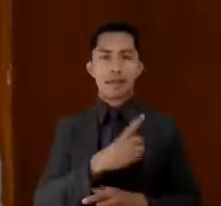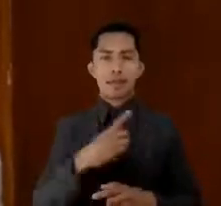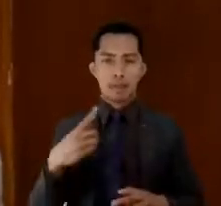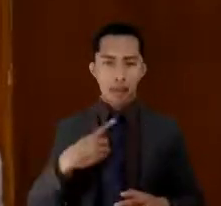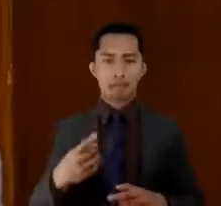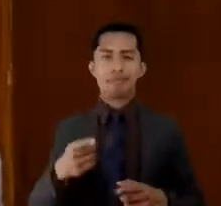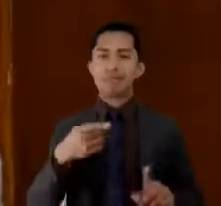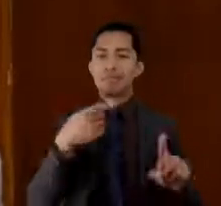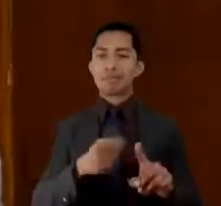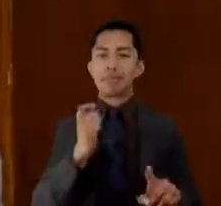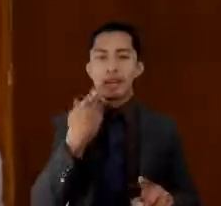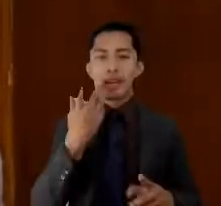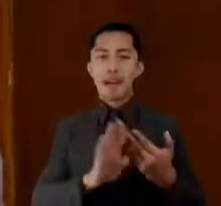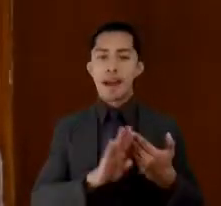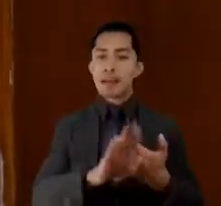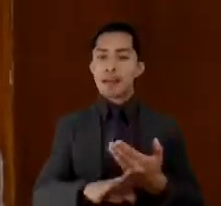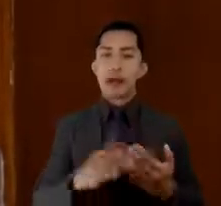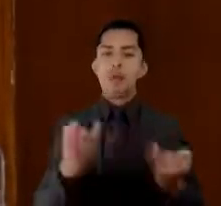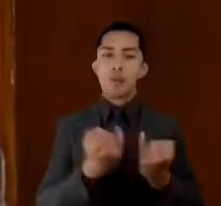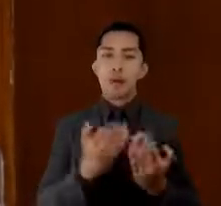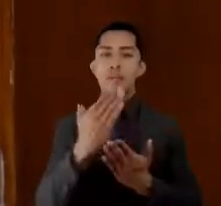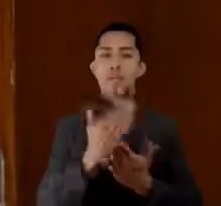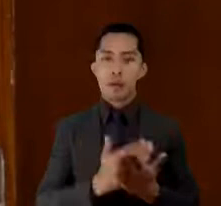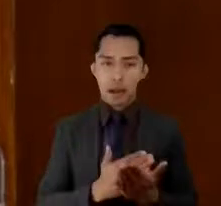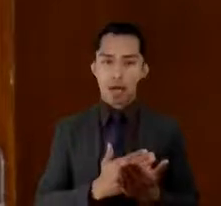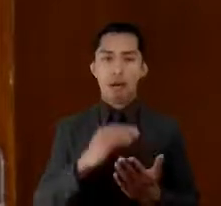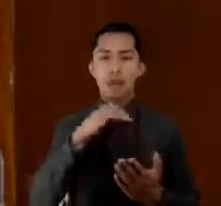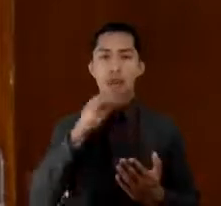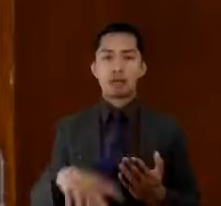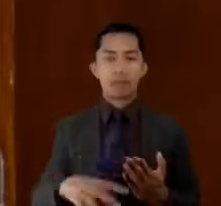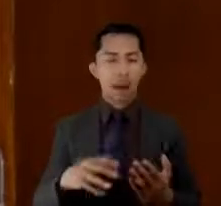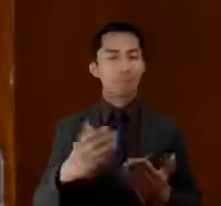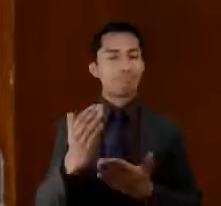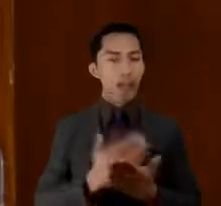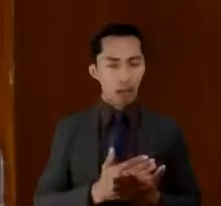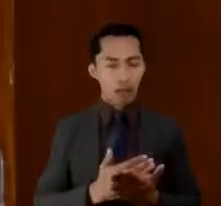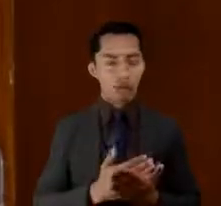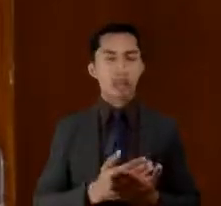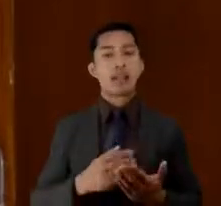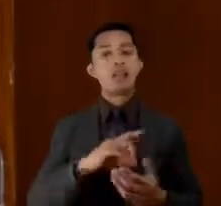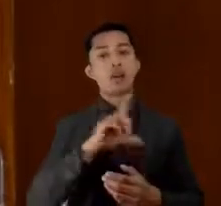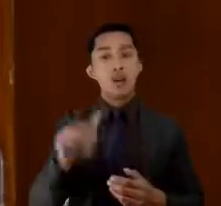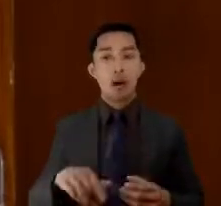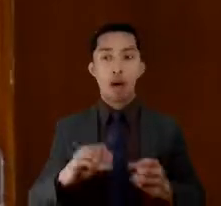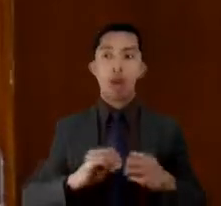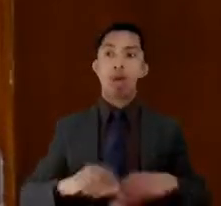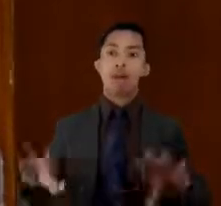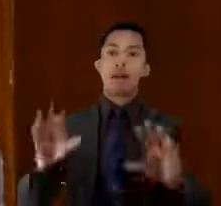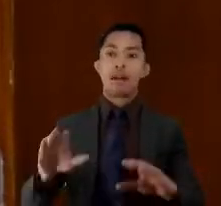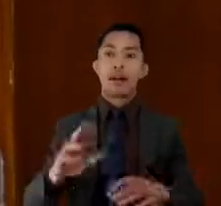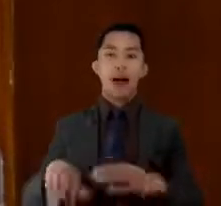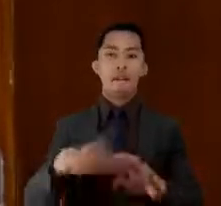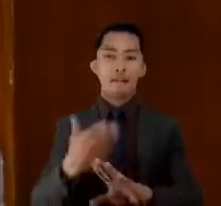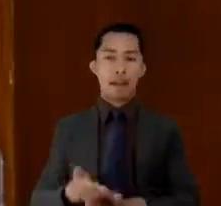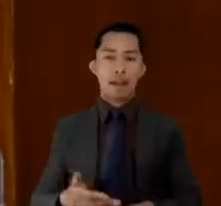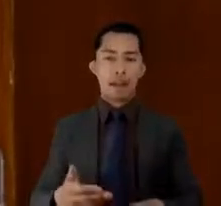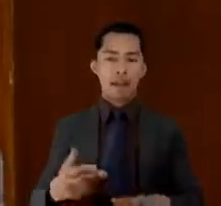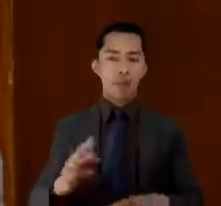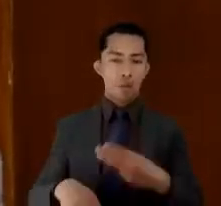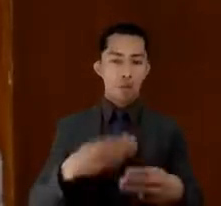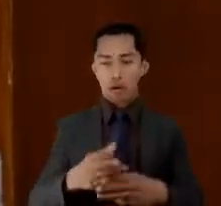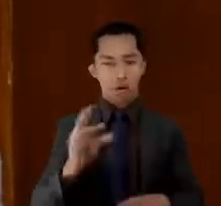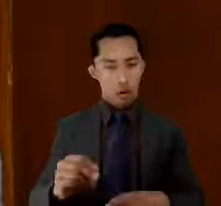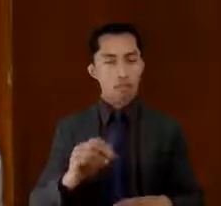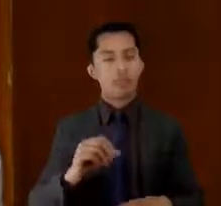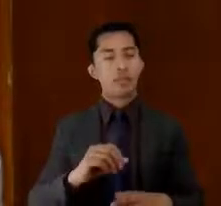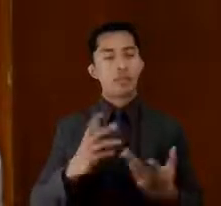perseguir la prevención y minimización de la generación de los residuos, de su liberación al medio ambiente y su transferencia de un medio a otro, a fin